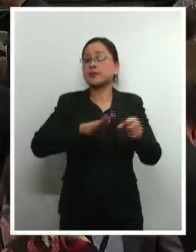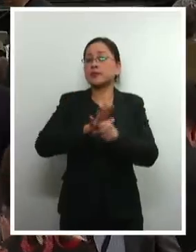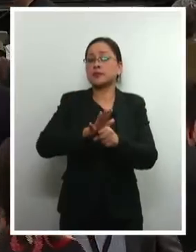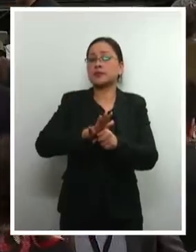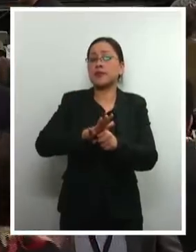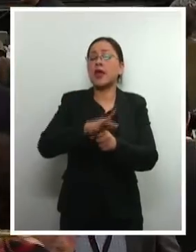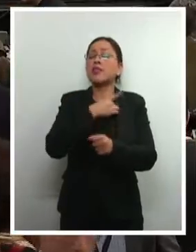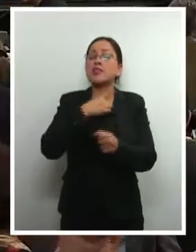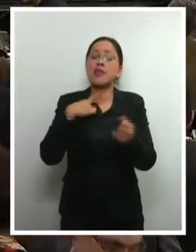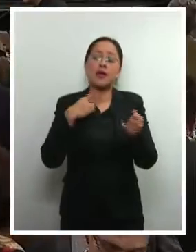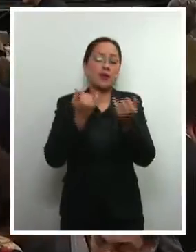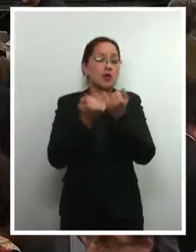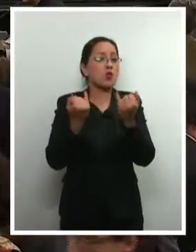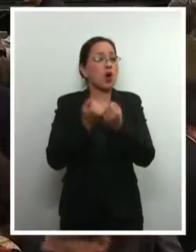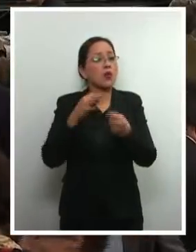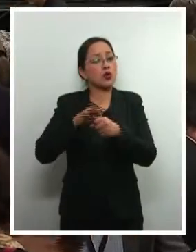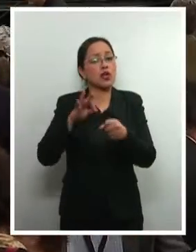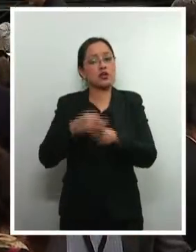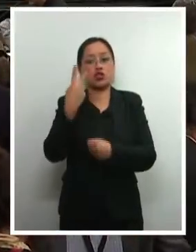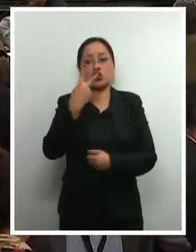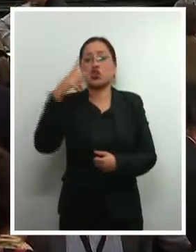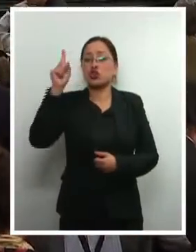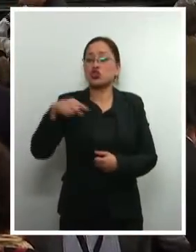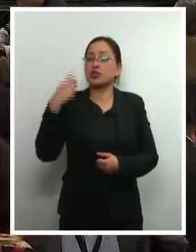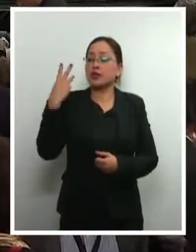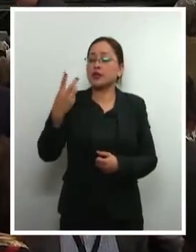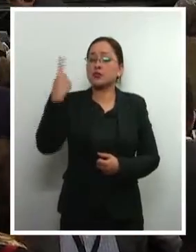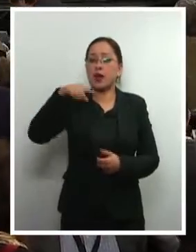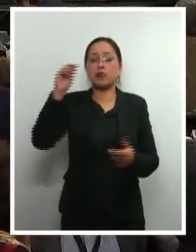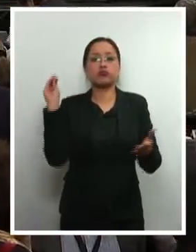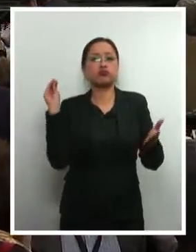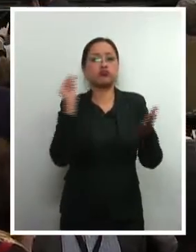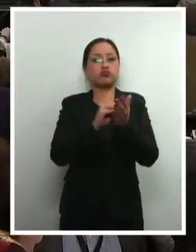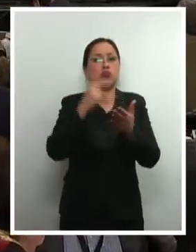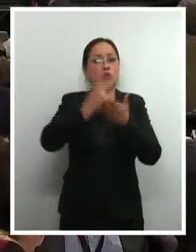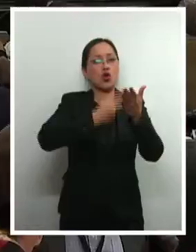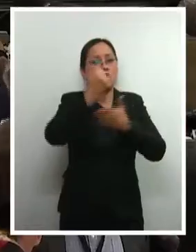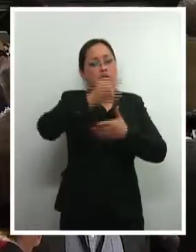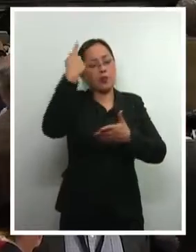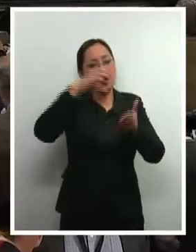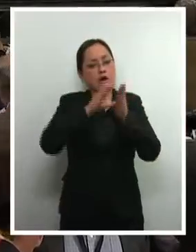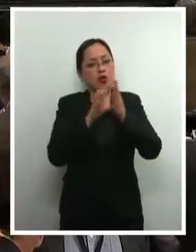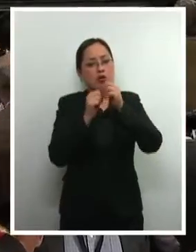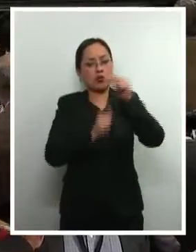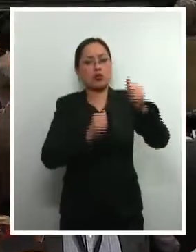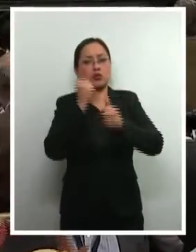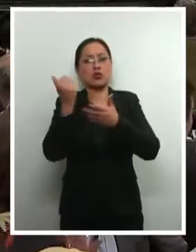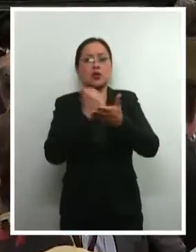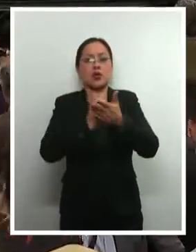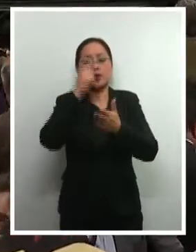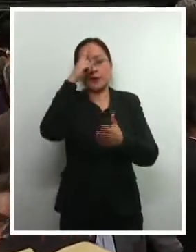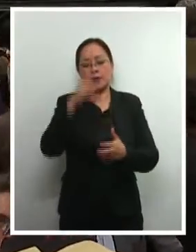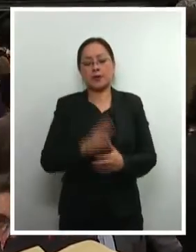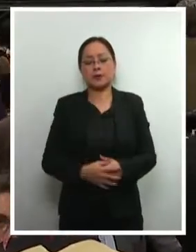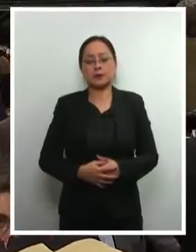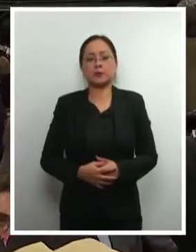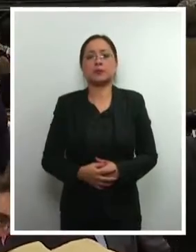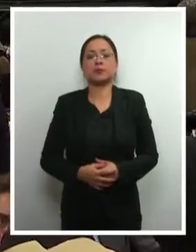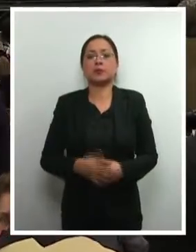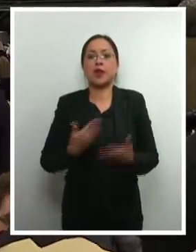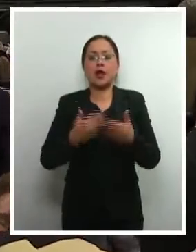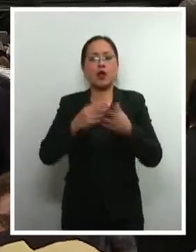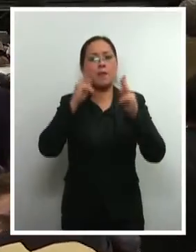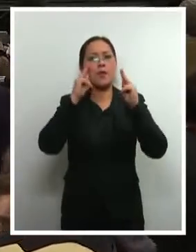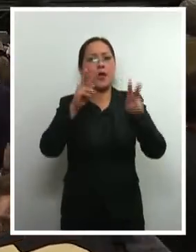mayoría calificada para quedar en este cuerpo del proyecto de Constitución de la Ciudad de México.